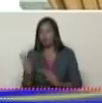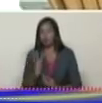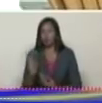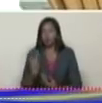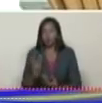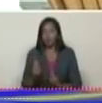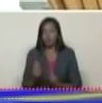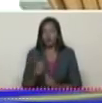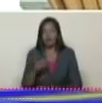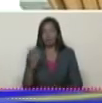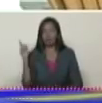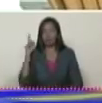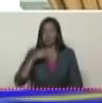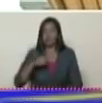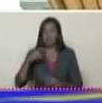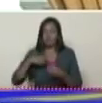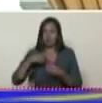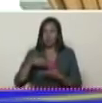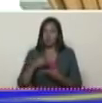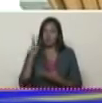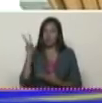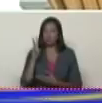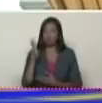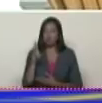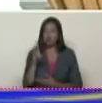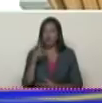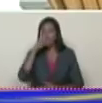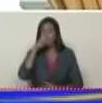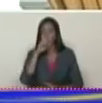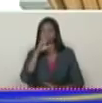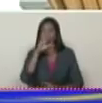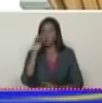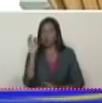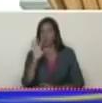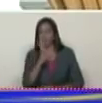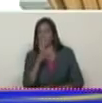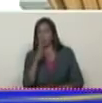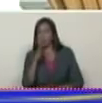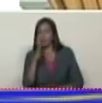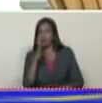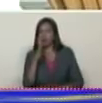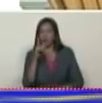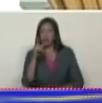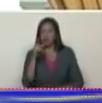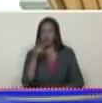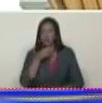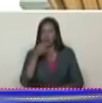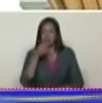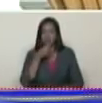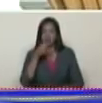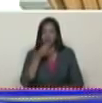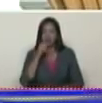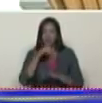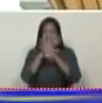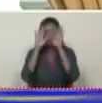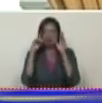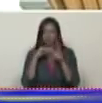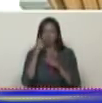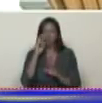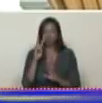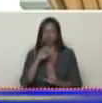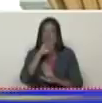años 50 y vivió entre nosotros. Hombre de gran energía. Fundalatin dio una rueda de prensa hoy en la mañana, yo la vi